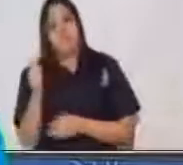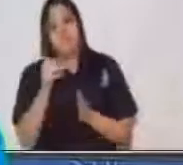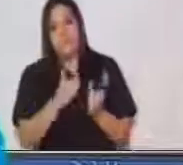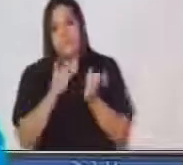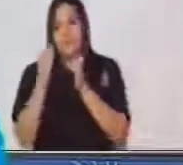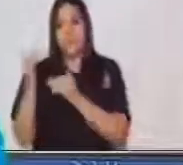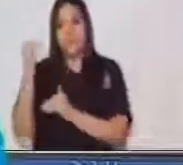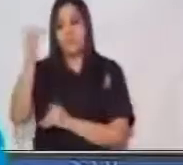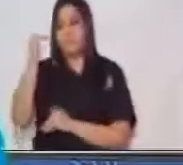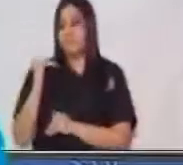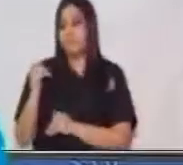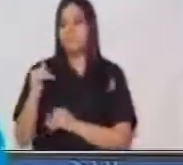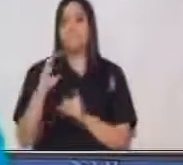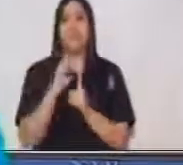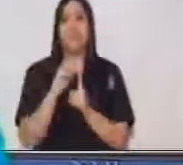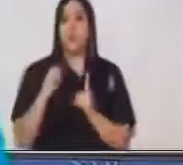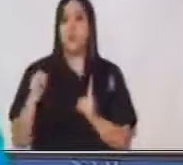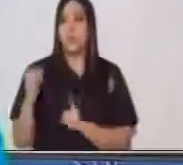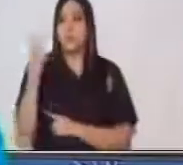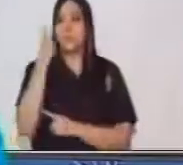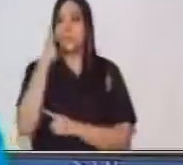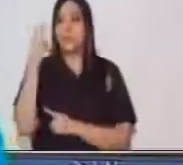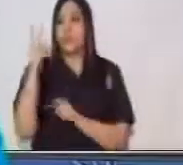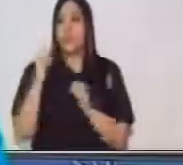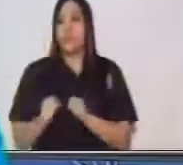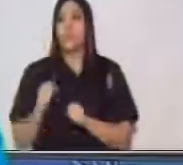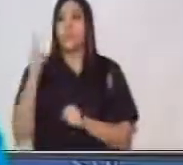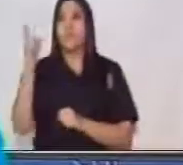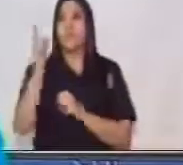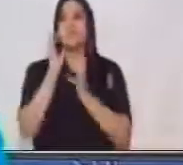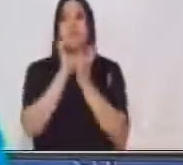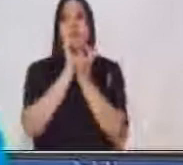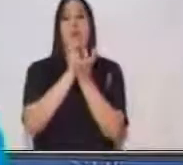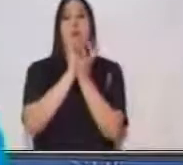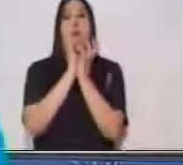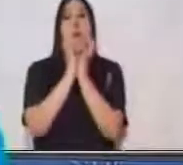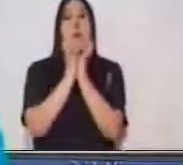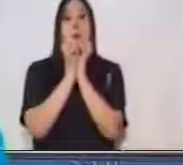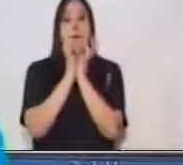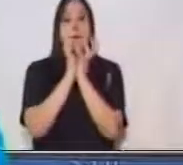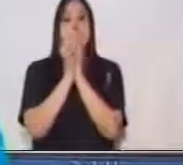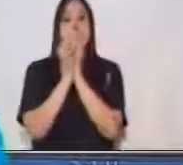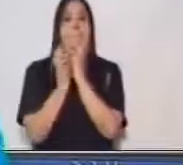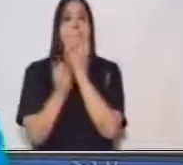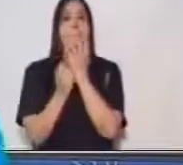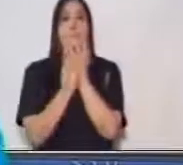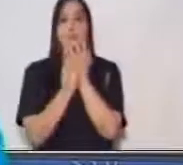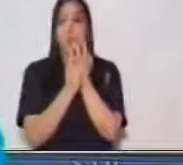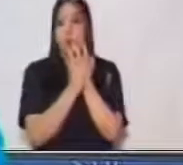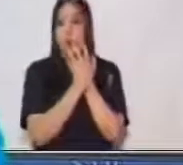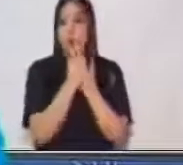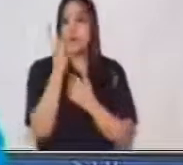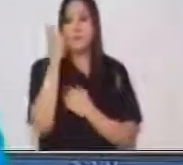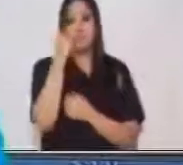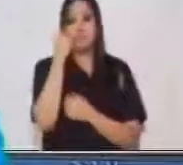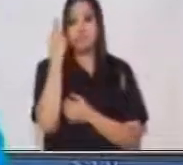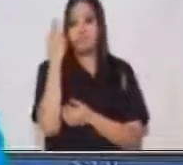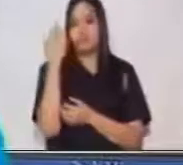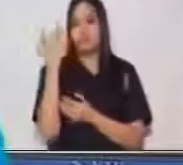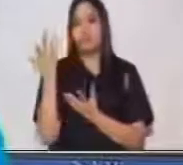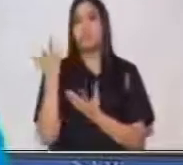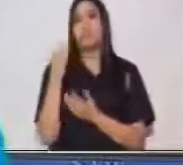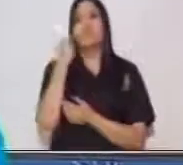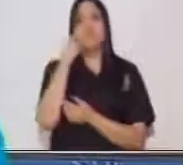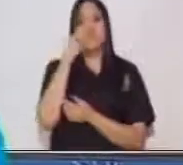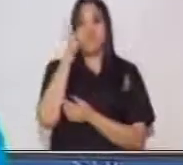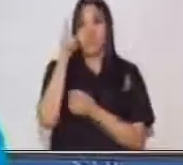oración. Tenemos acá, como puedes ver, un brócoli, que es un vegetal que es importante consumirlo para tener una